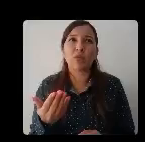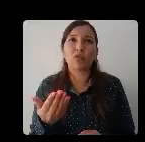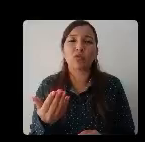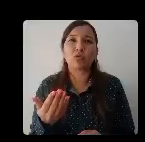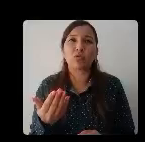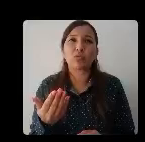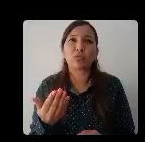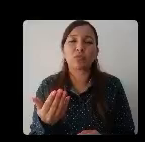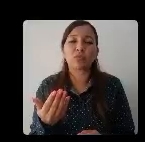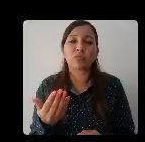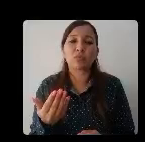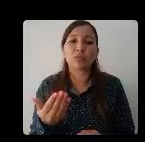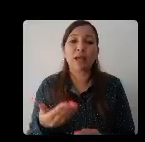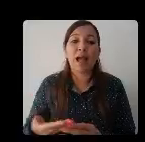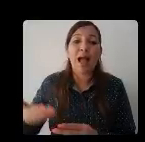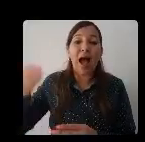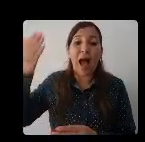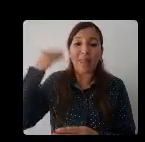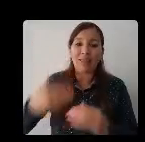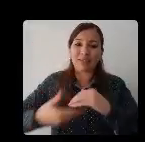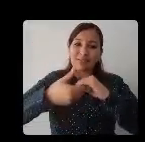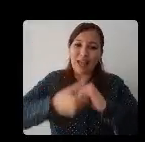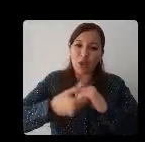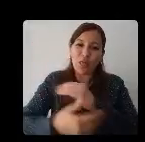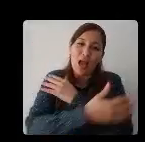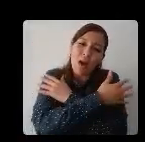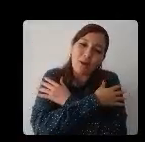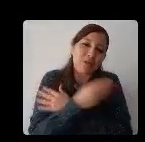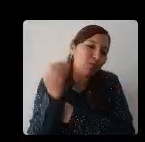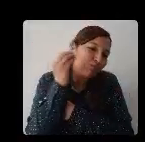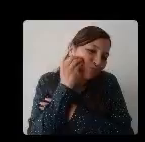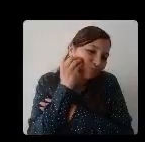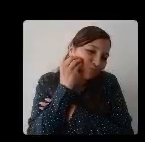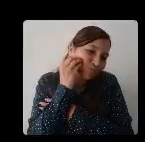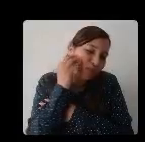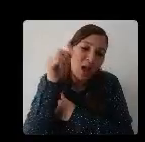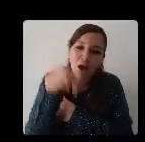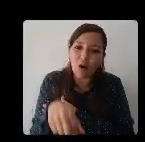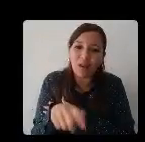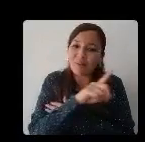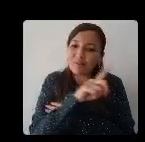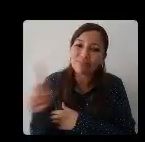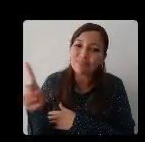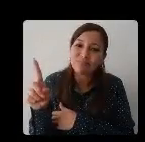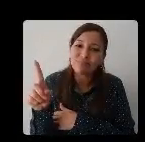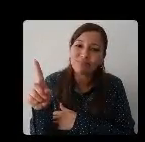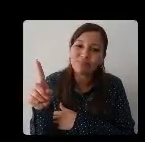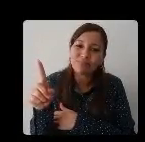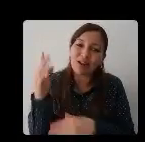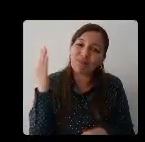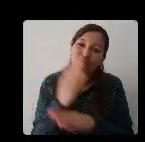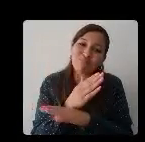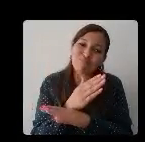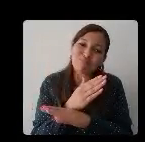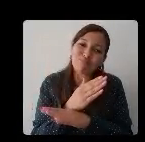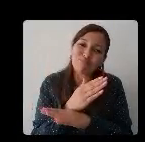un beso en la mejilla, pero ahora todas esas cosas no lo estamos haciendo. Entonces, así yo también en